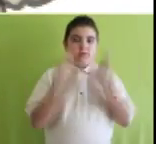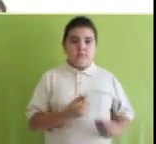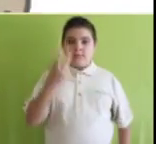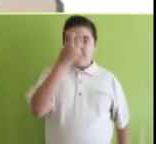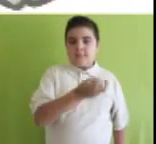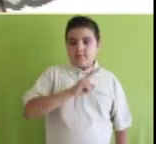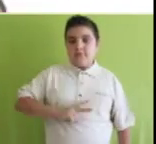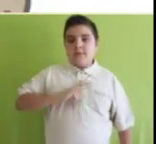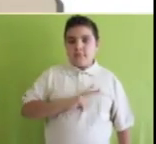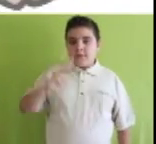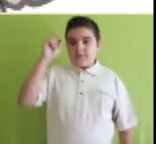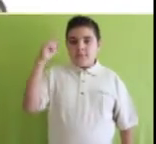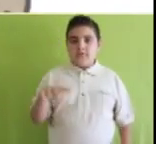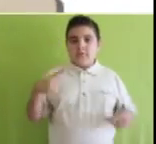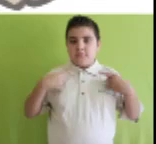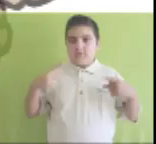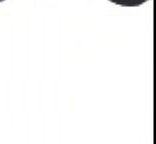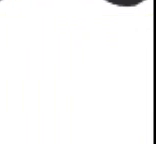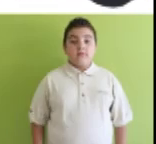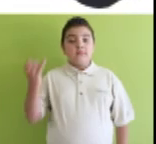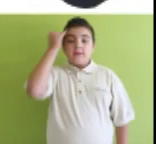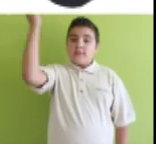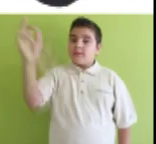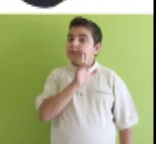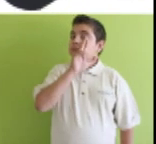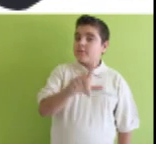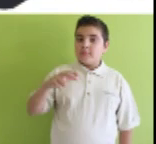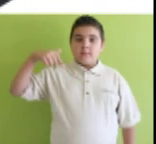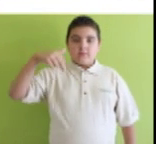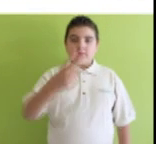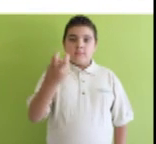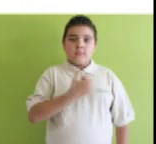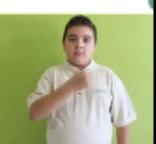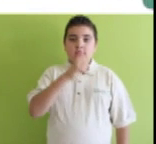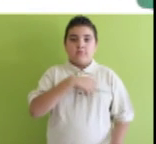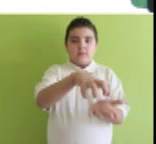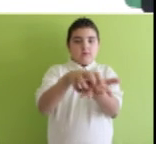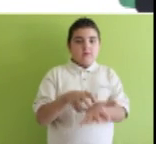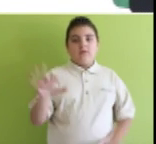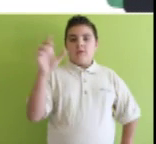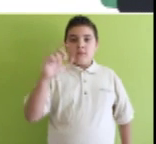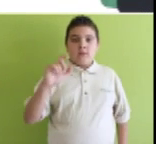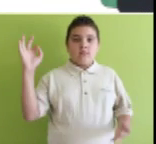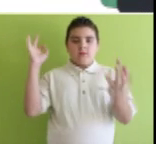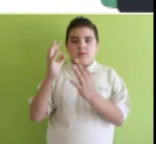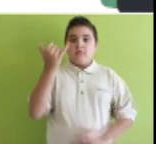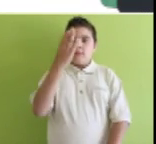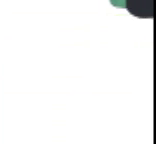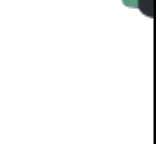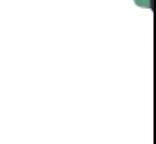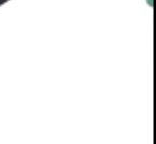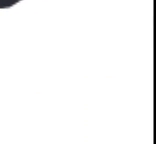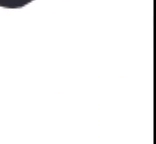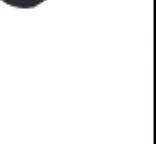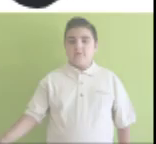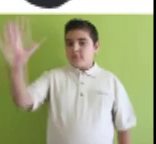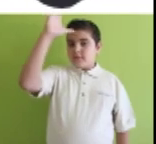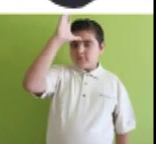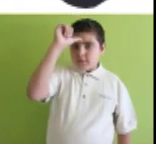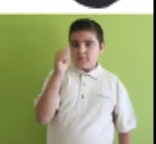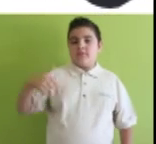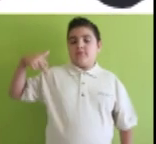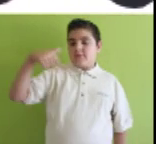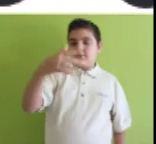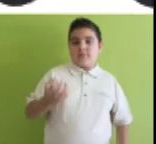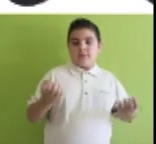para la salud, las plantas y animales. Tu familia puede ser responsable en el uso diario que le dan a su carro.